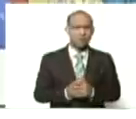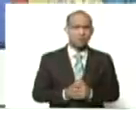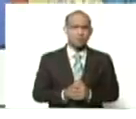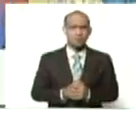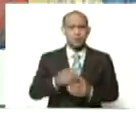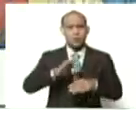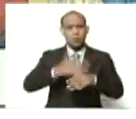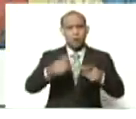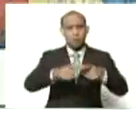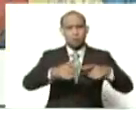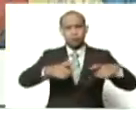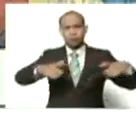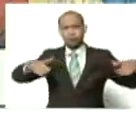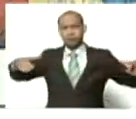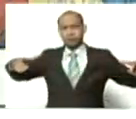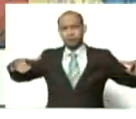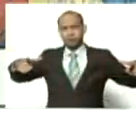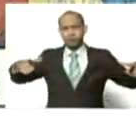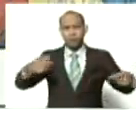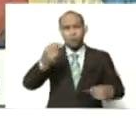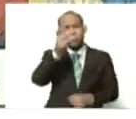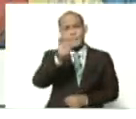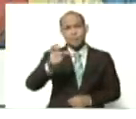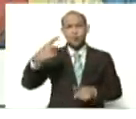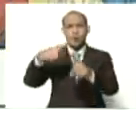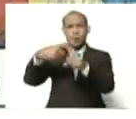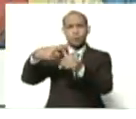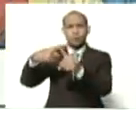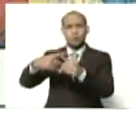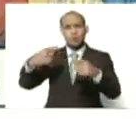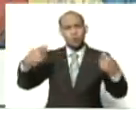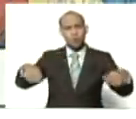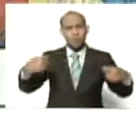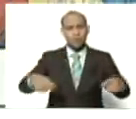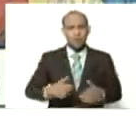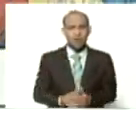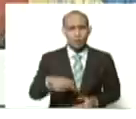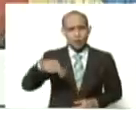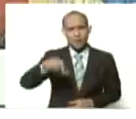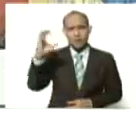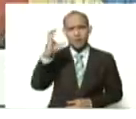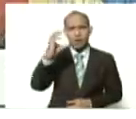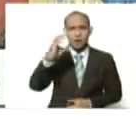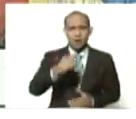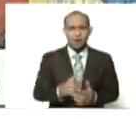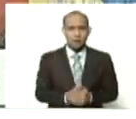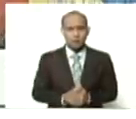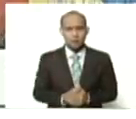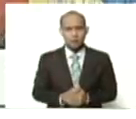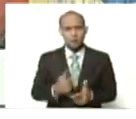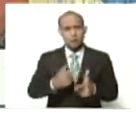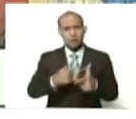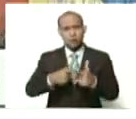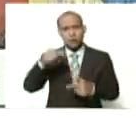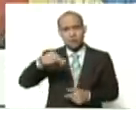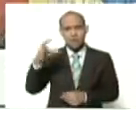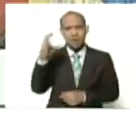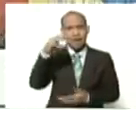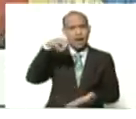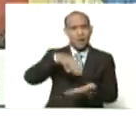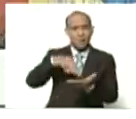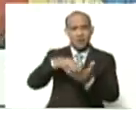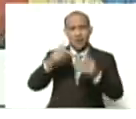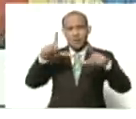un crecimiento tremendo de los casos. En Caracas, quiere decir que en Caracas, Miranda,